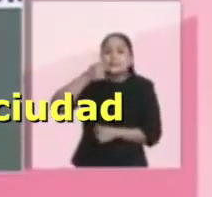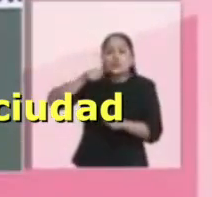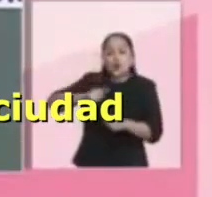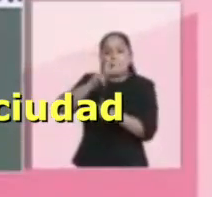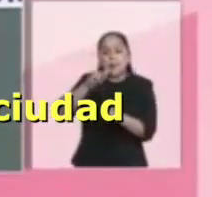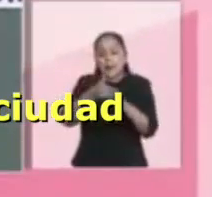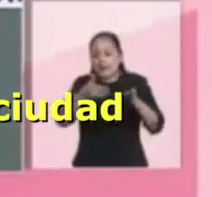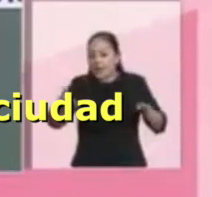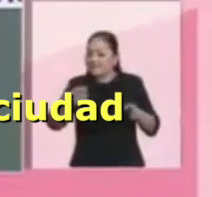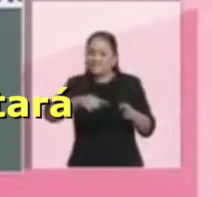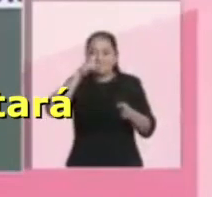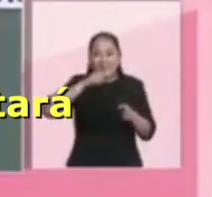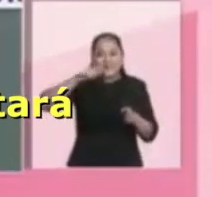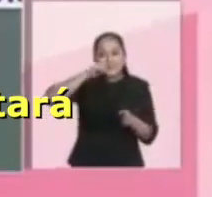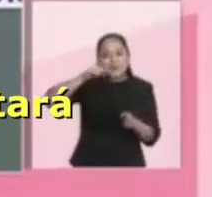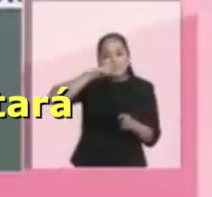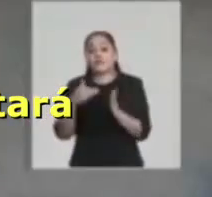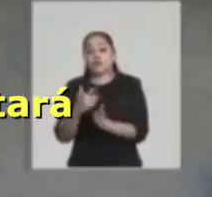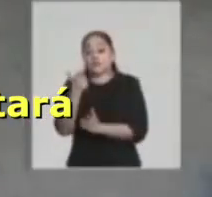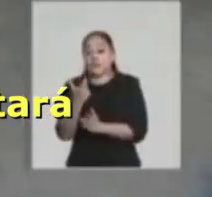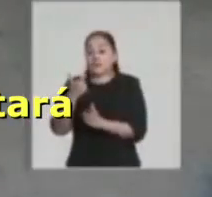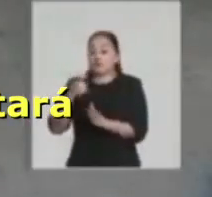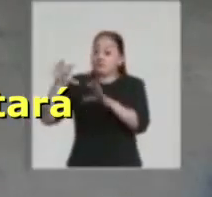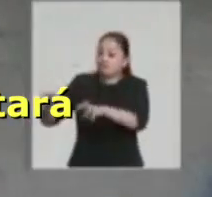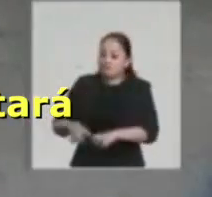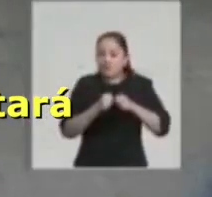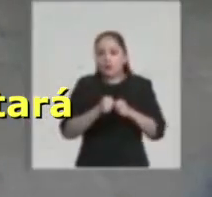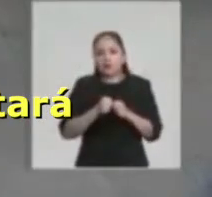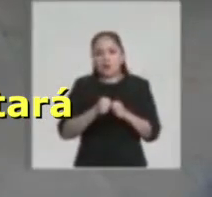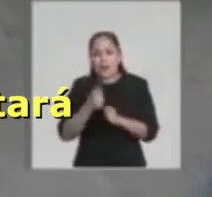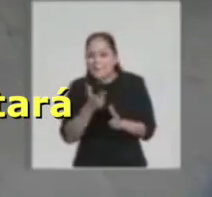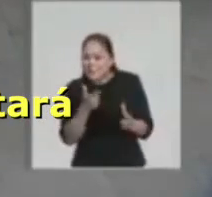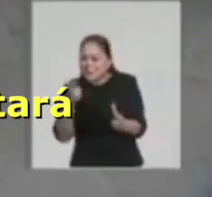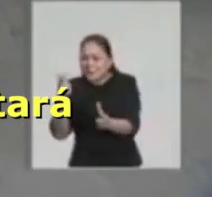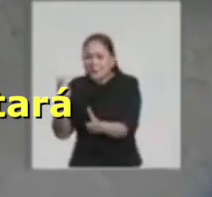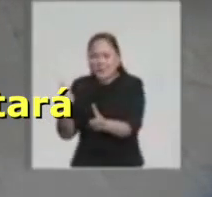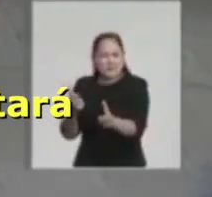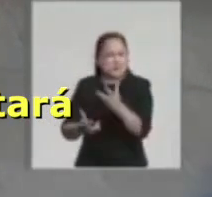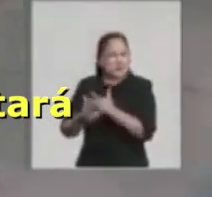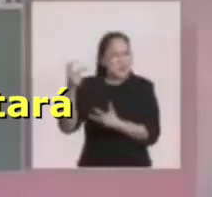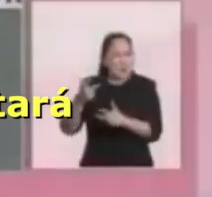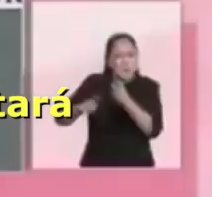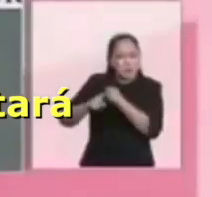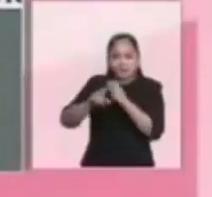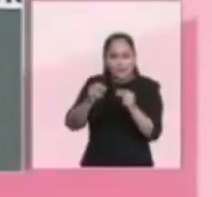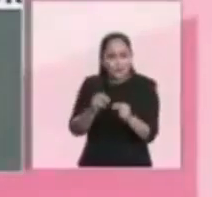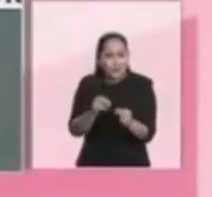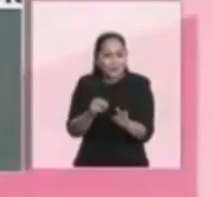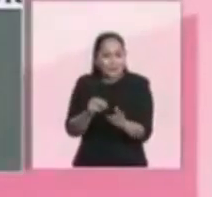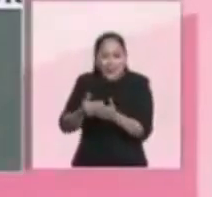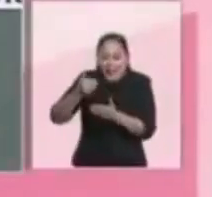principalmente de la ciudad de tijuana de ahí se seleccionará al 10% que estará presente el 20 de mayo para